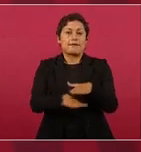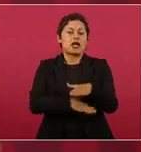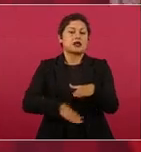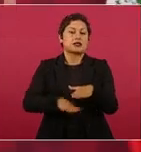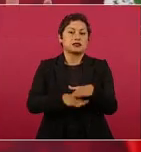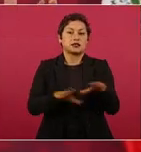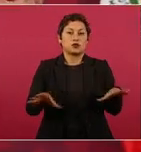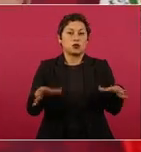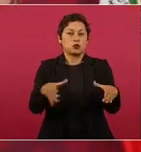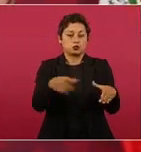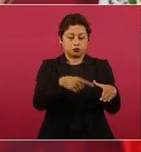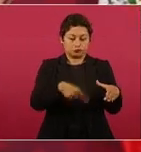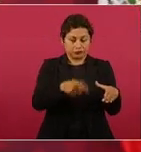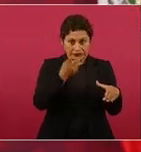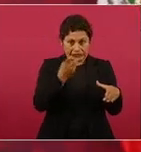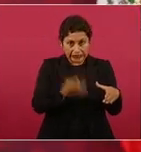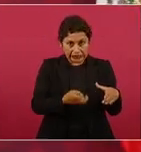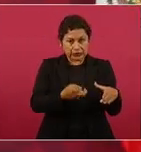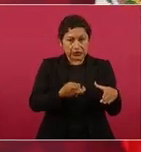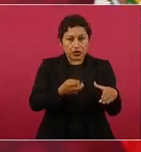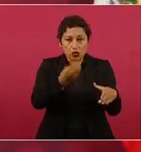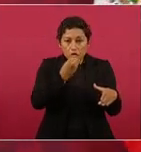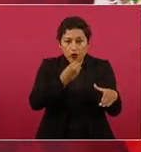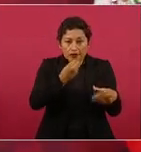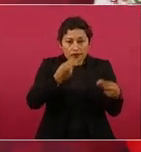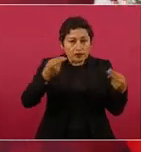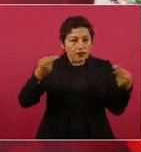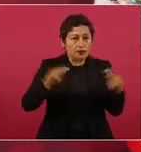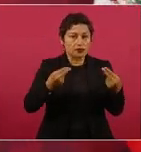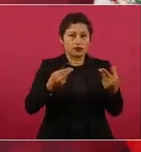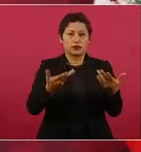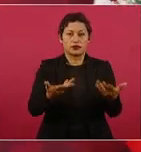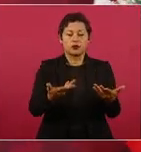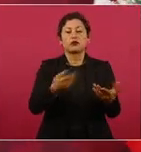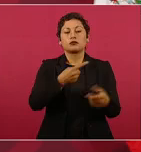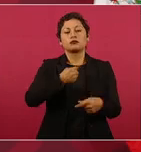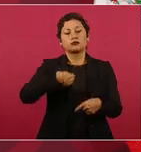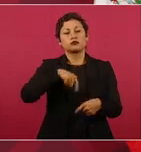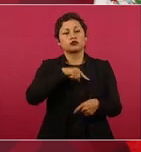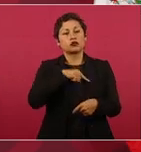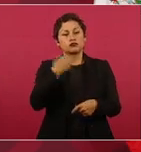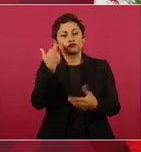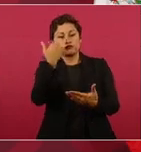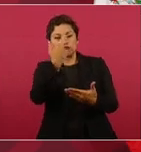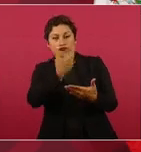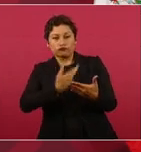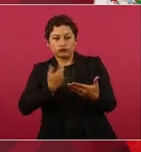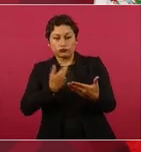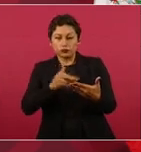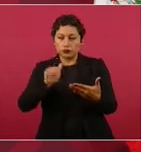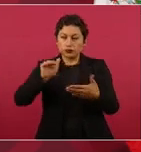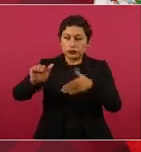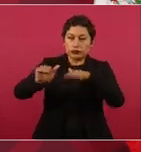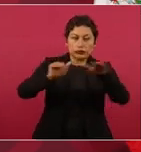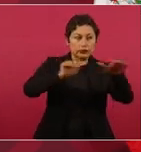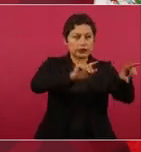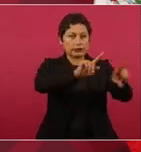O sea, vamos a hablar con productores, con distribuidores, para que nos sigan